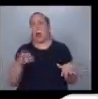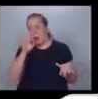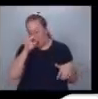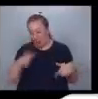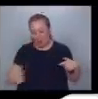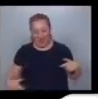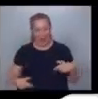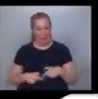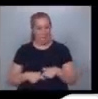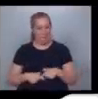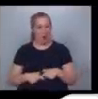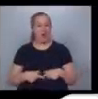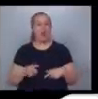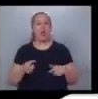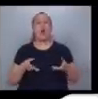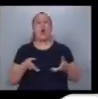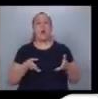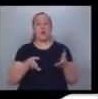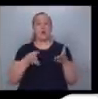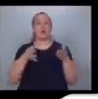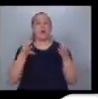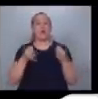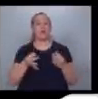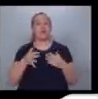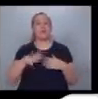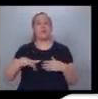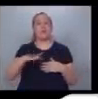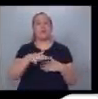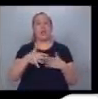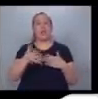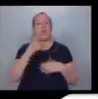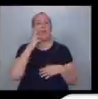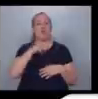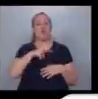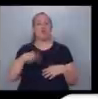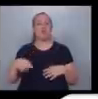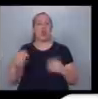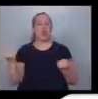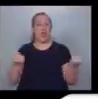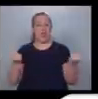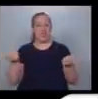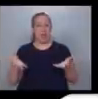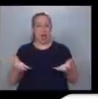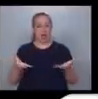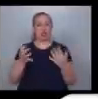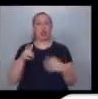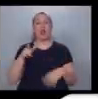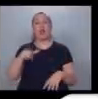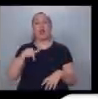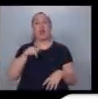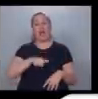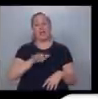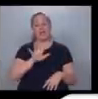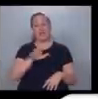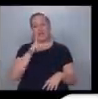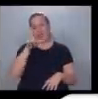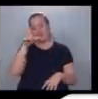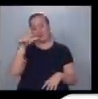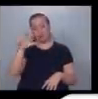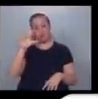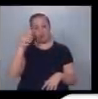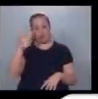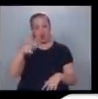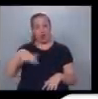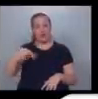ocurrió en la ruta 38, a la altura del Museo de Tractores. Los chicos están alojando, hospedando en un hotel de Villa